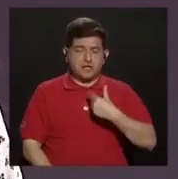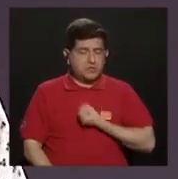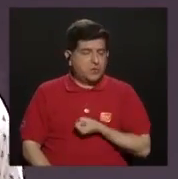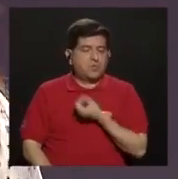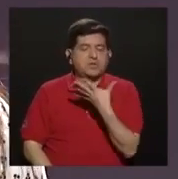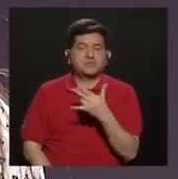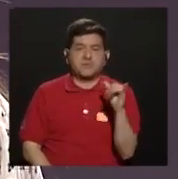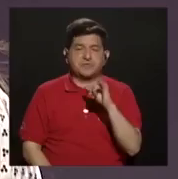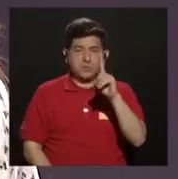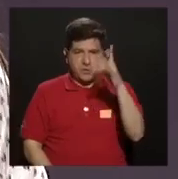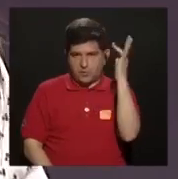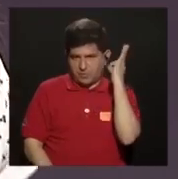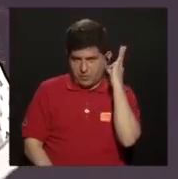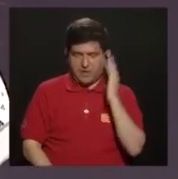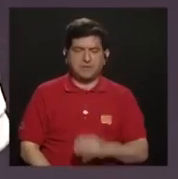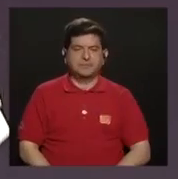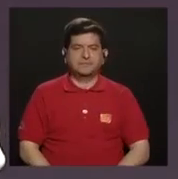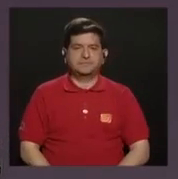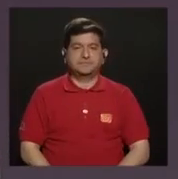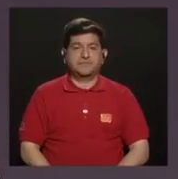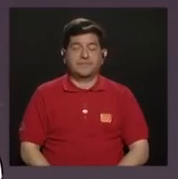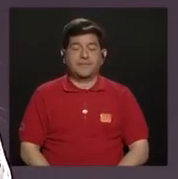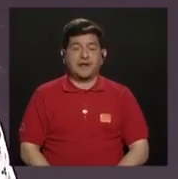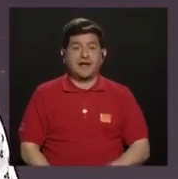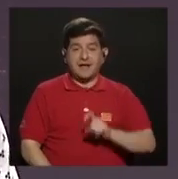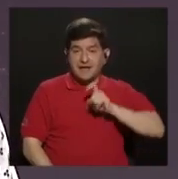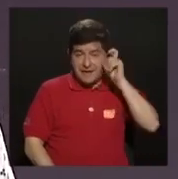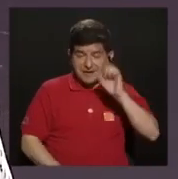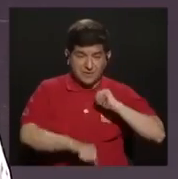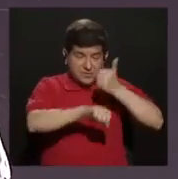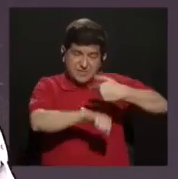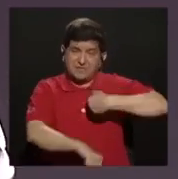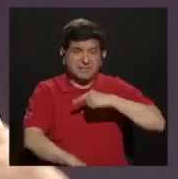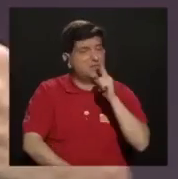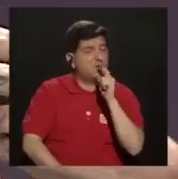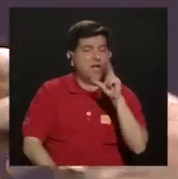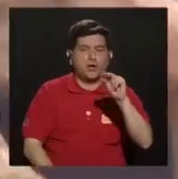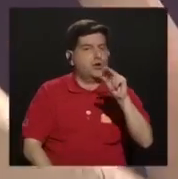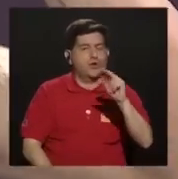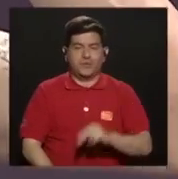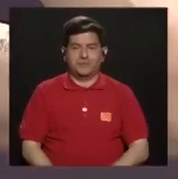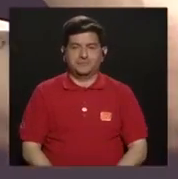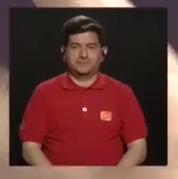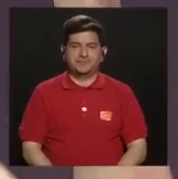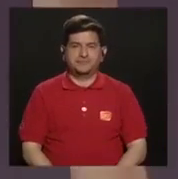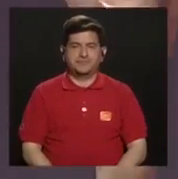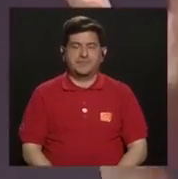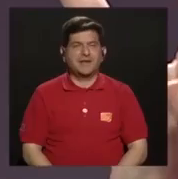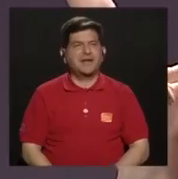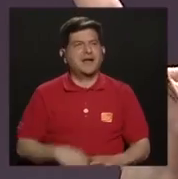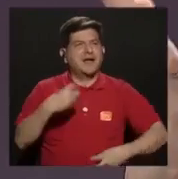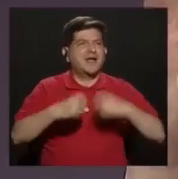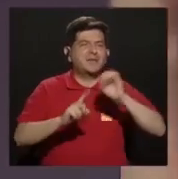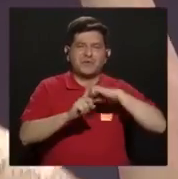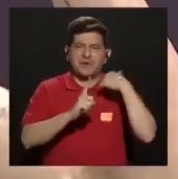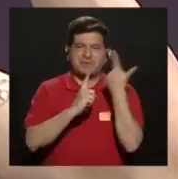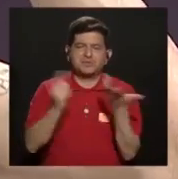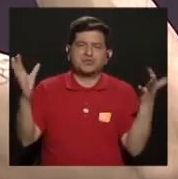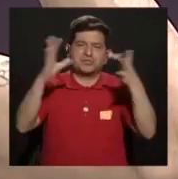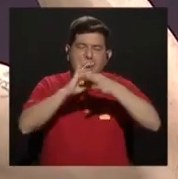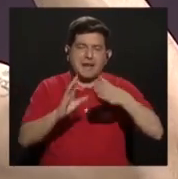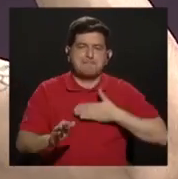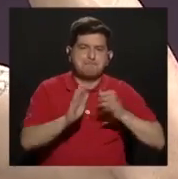expresarme como una mujer. El sexo no define quién soy yo. Aquí el problema es que socialmente está amarrado